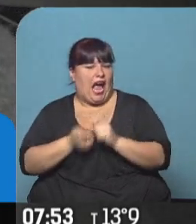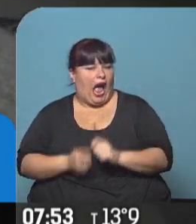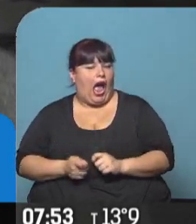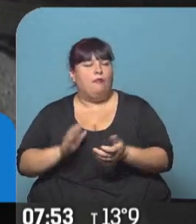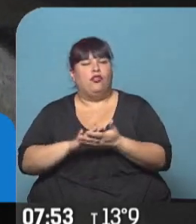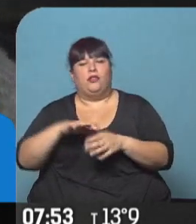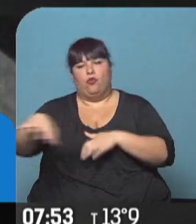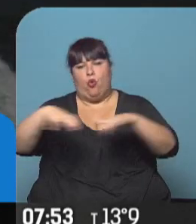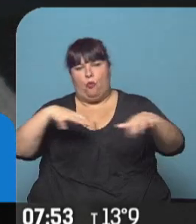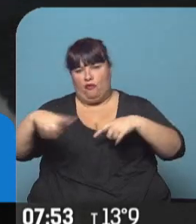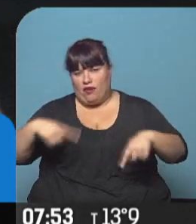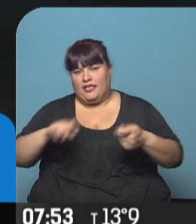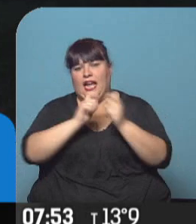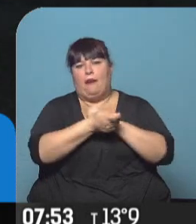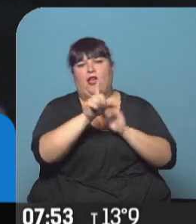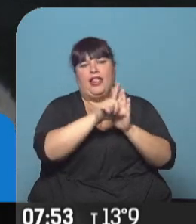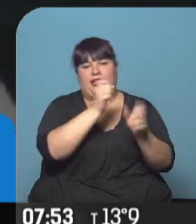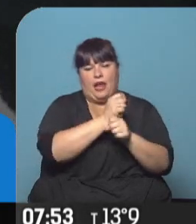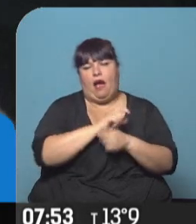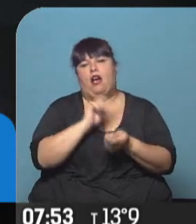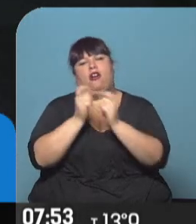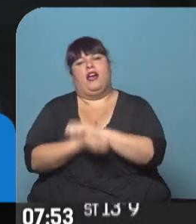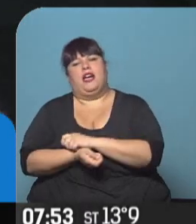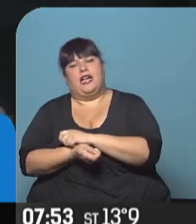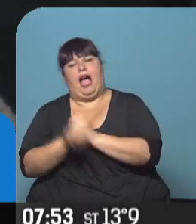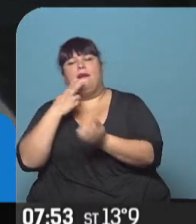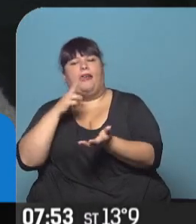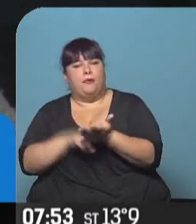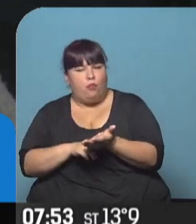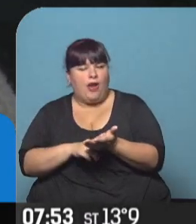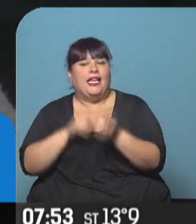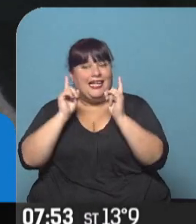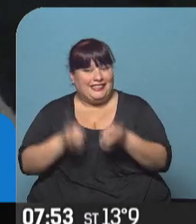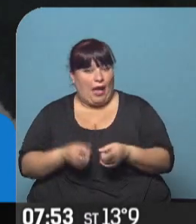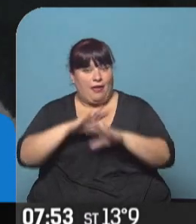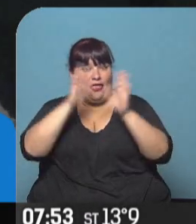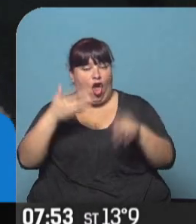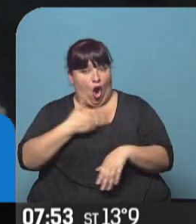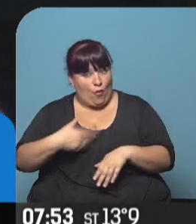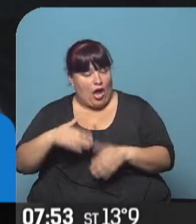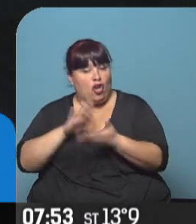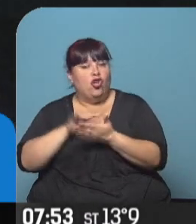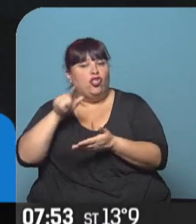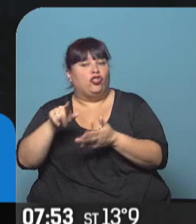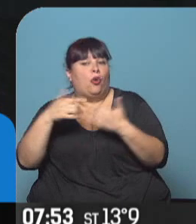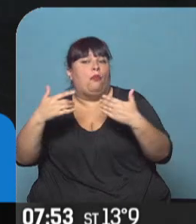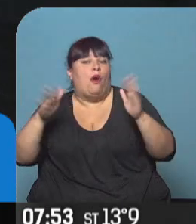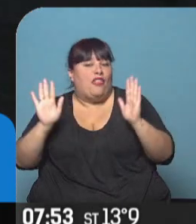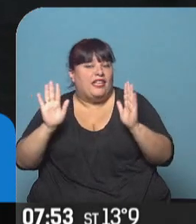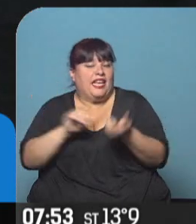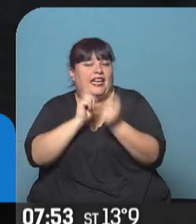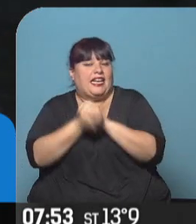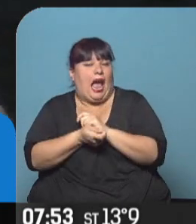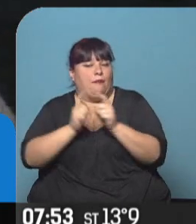distintos sectores no reformas laboral reforma tributaria e incluso institucional en el campo de posiblemente de la